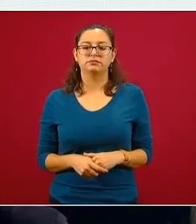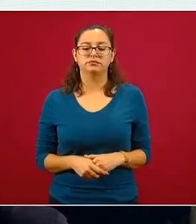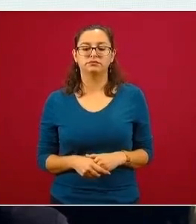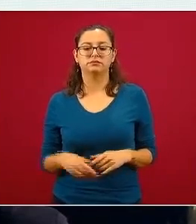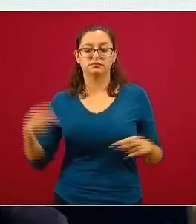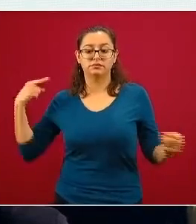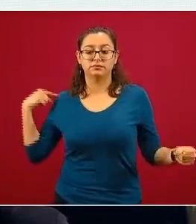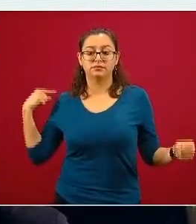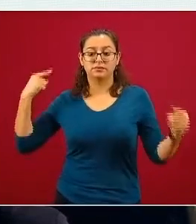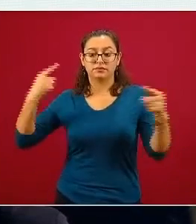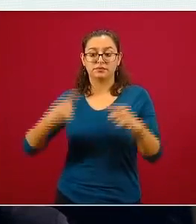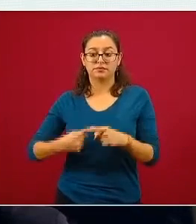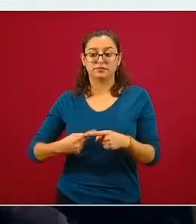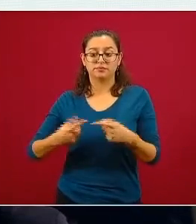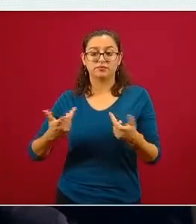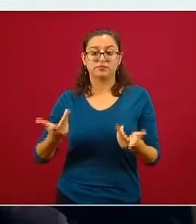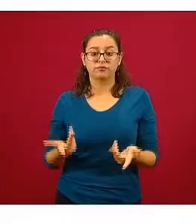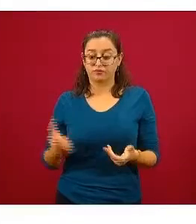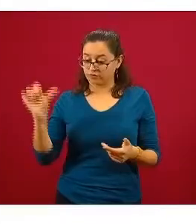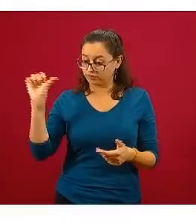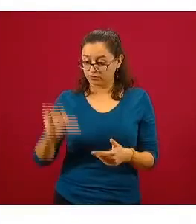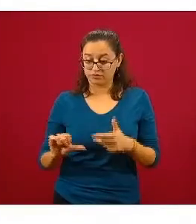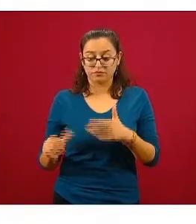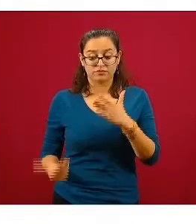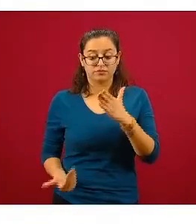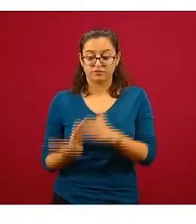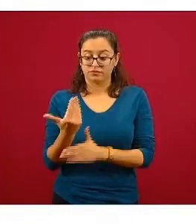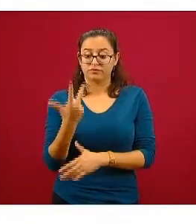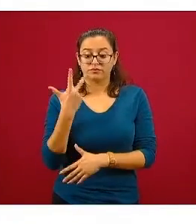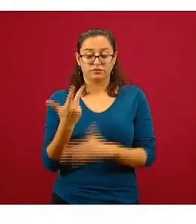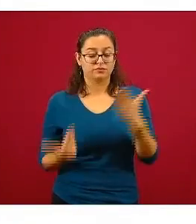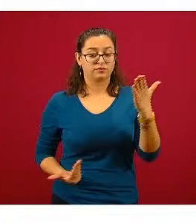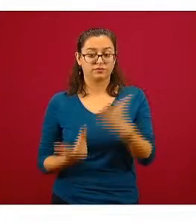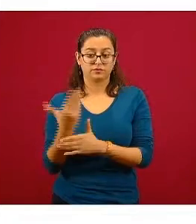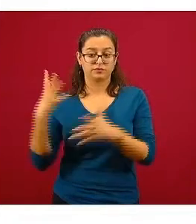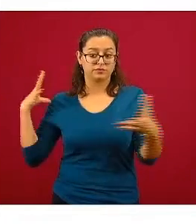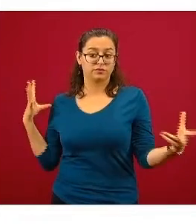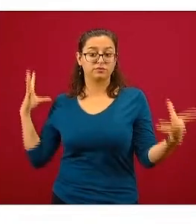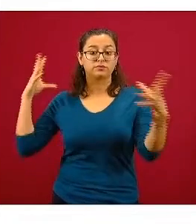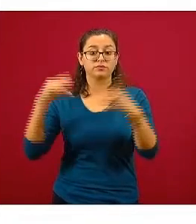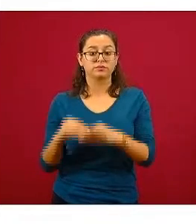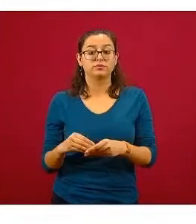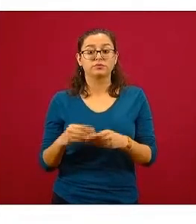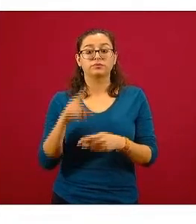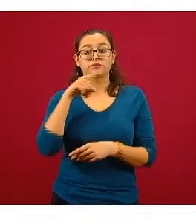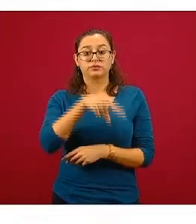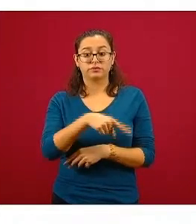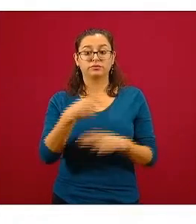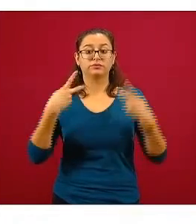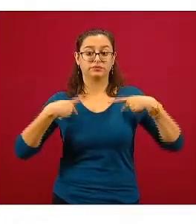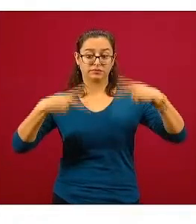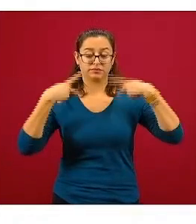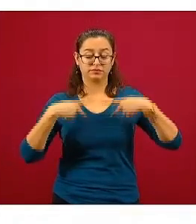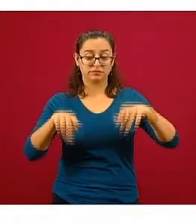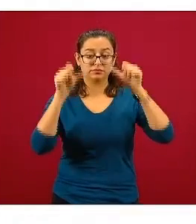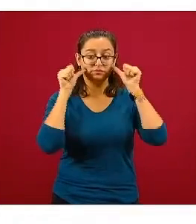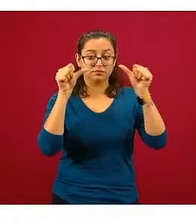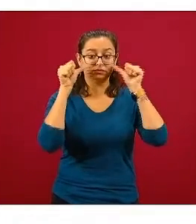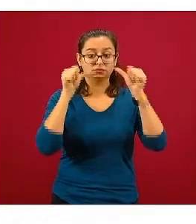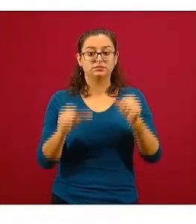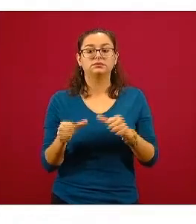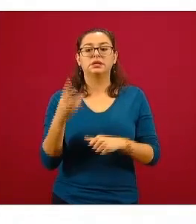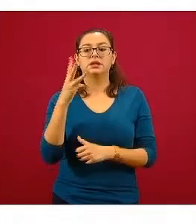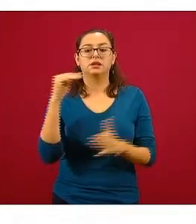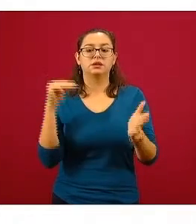Hasta el día de hoy, esta tabla está actualizada hasta hoy en la mañana, hasta las 8 de la mañana. Hemos atendido en urgencias un total